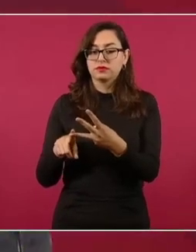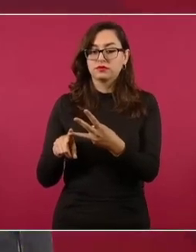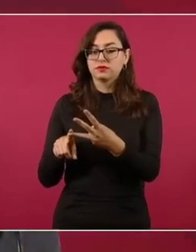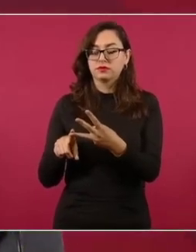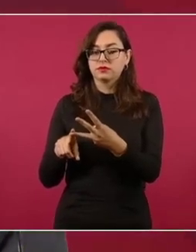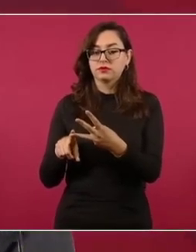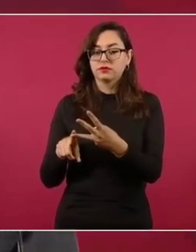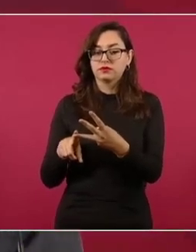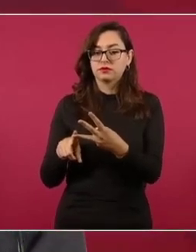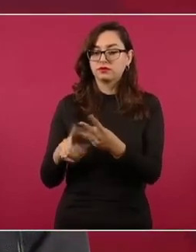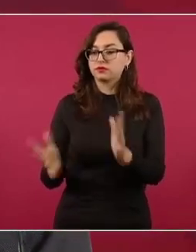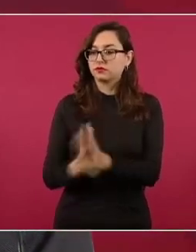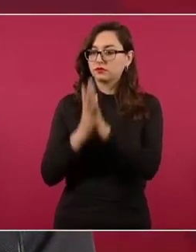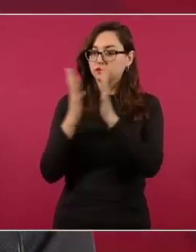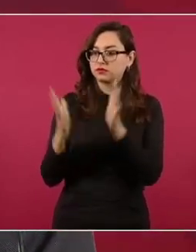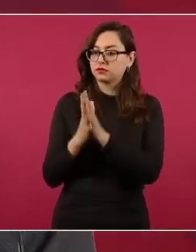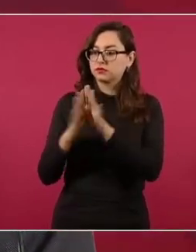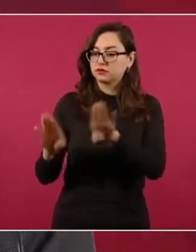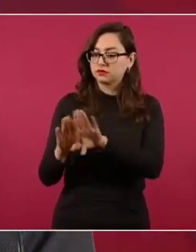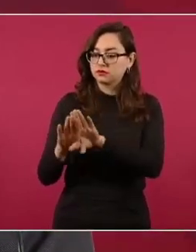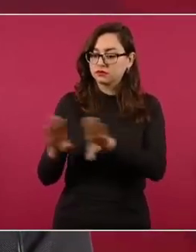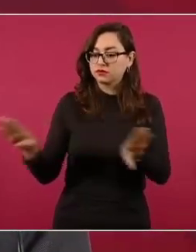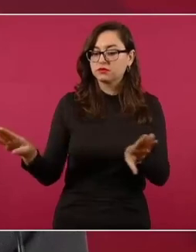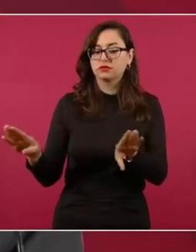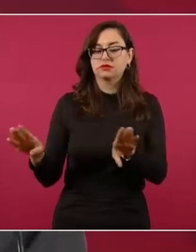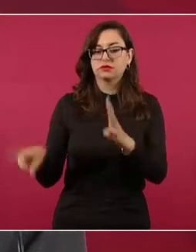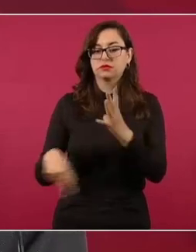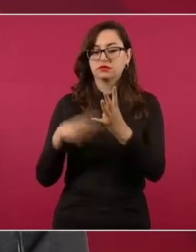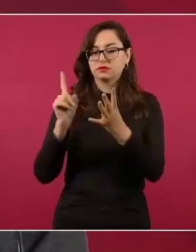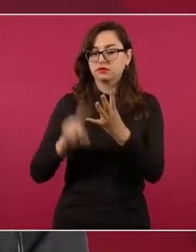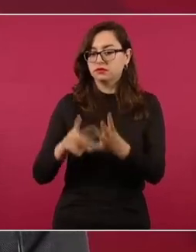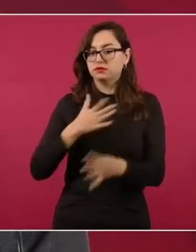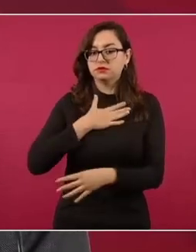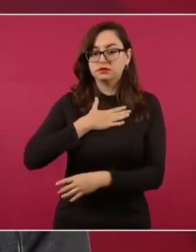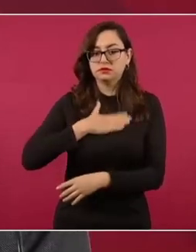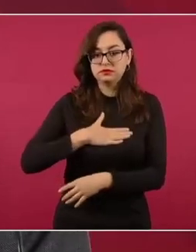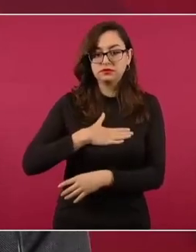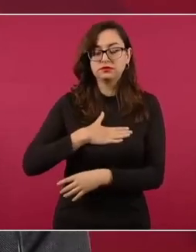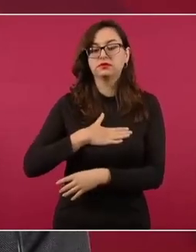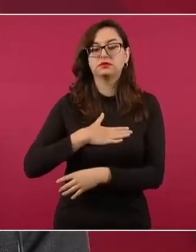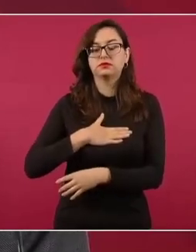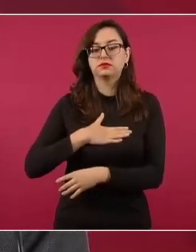que haya democracia, que haya justicia,